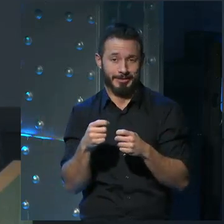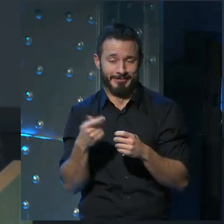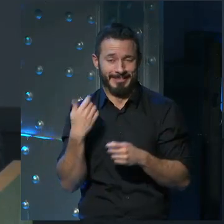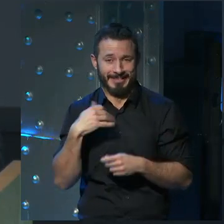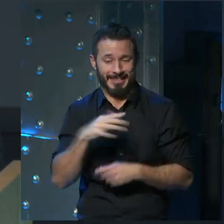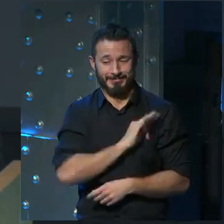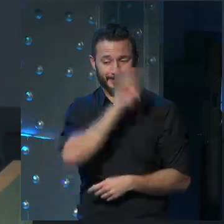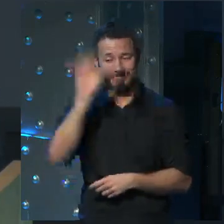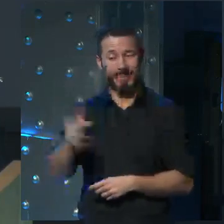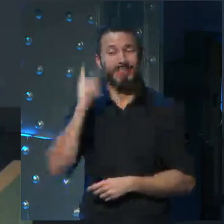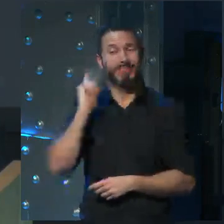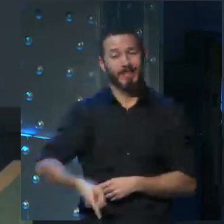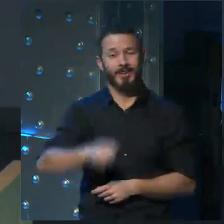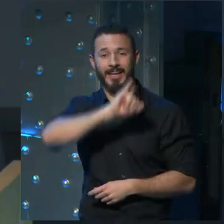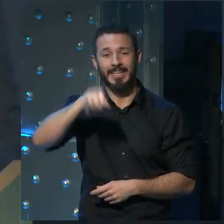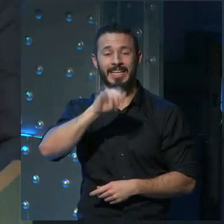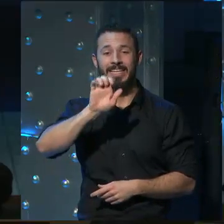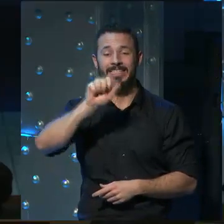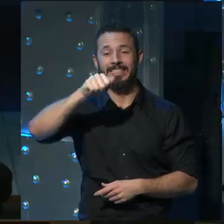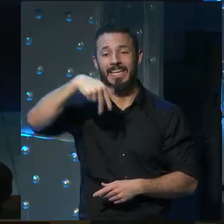su directora, Jane Brecken.